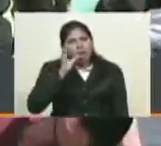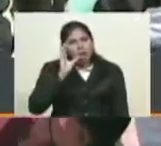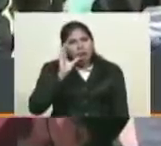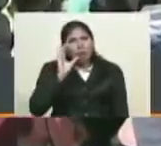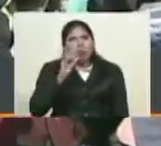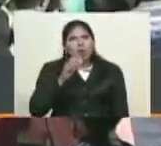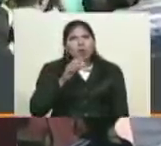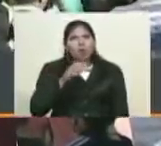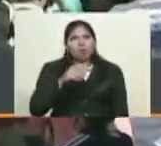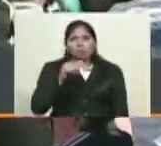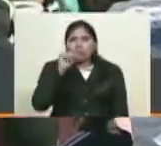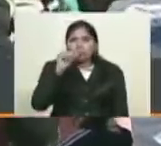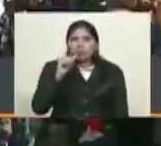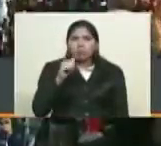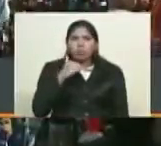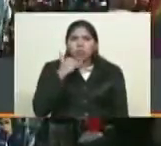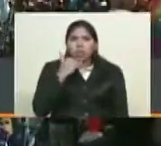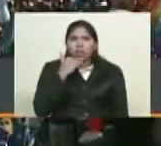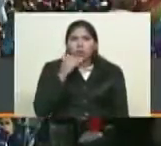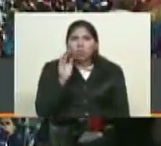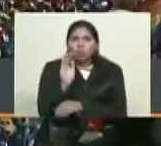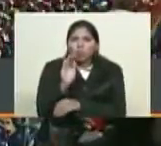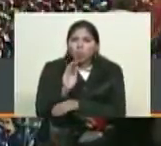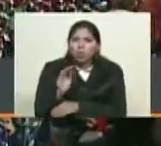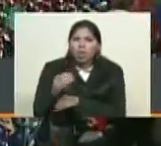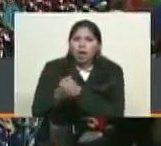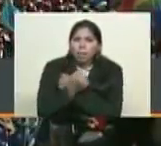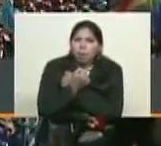por favor. Con cuidadito, mucho amor.